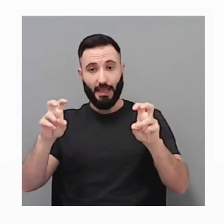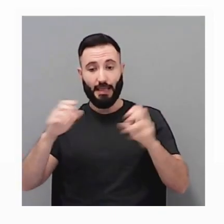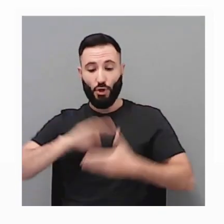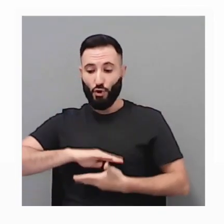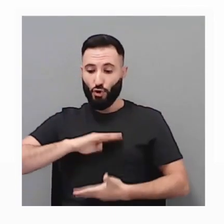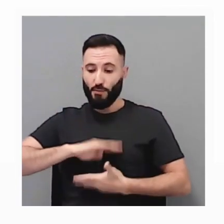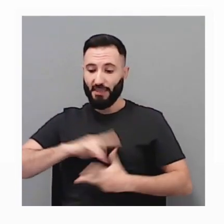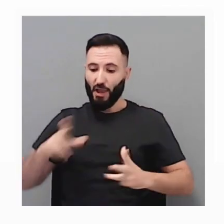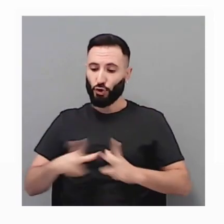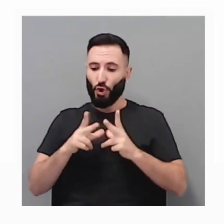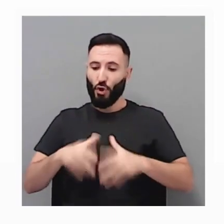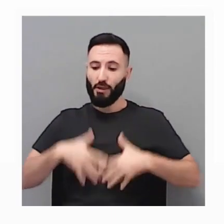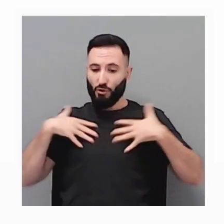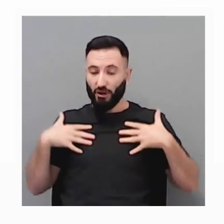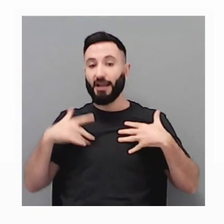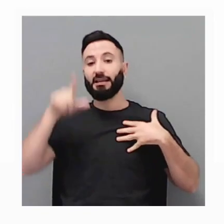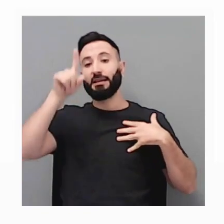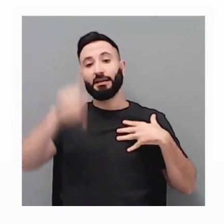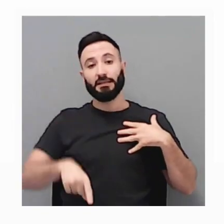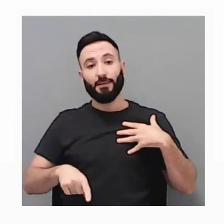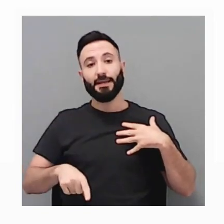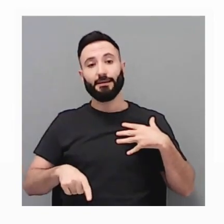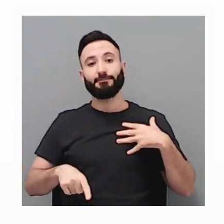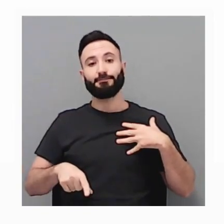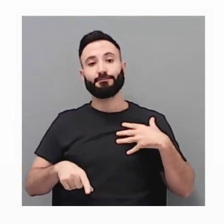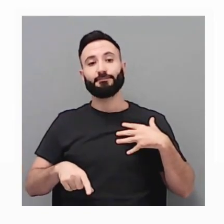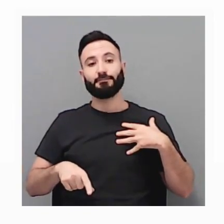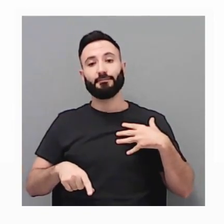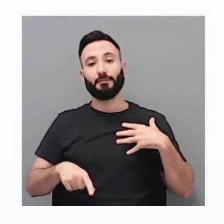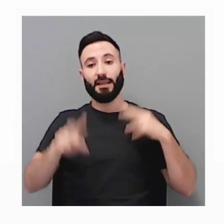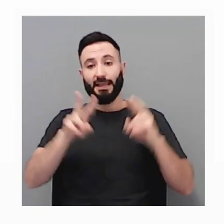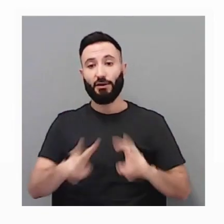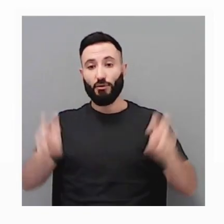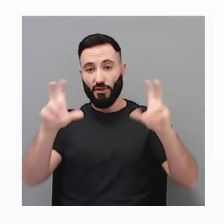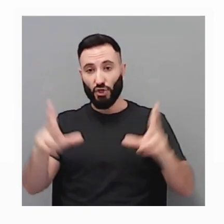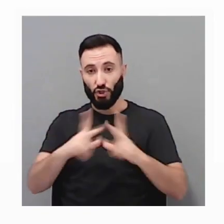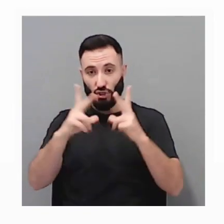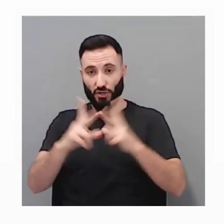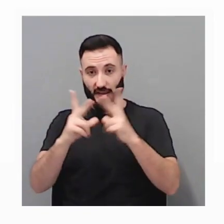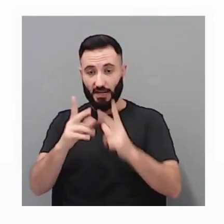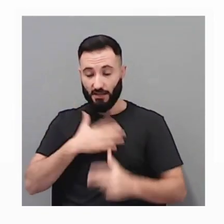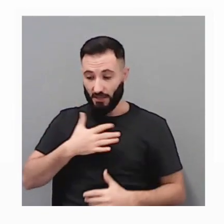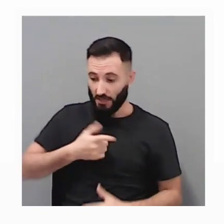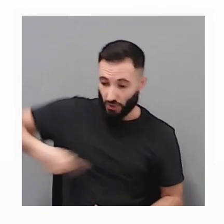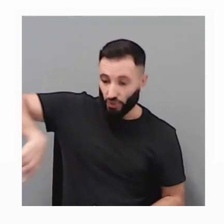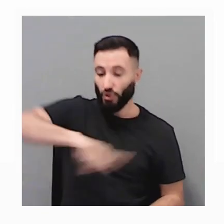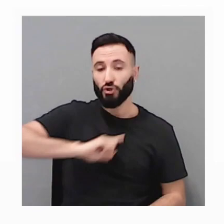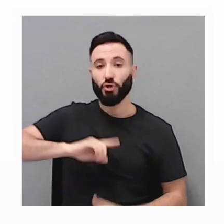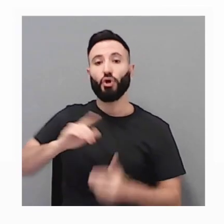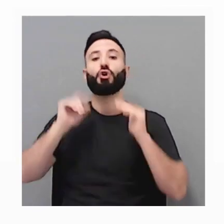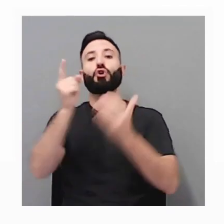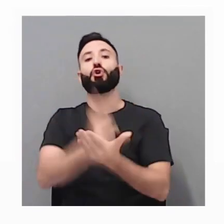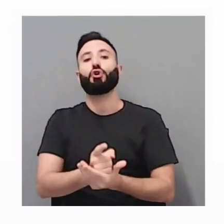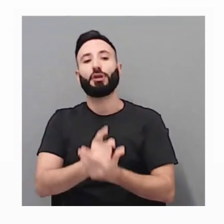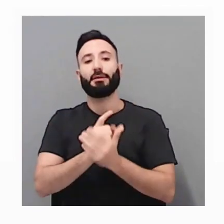socioemocionales, pero también de la innovación social, nosotros volvemos a la basis y